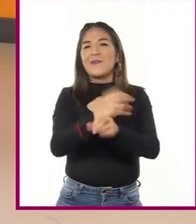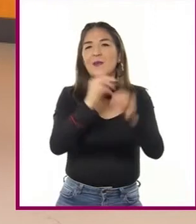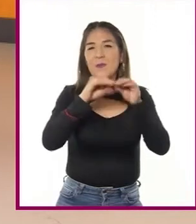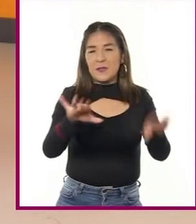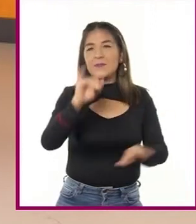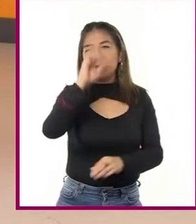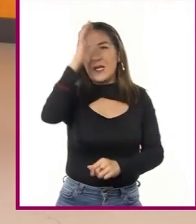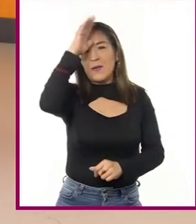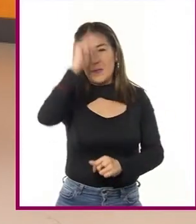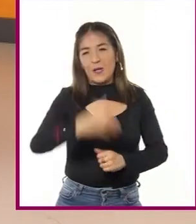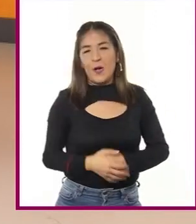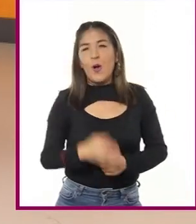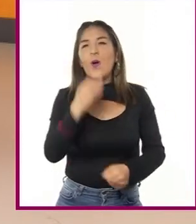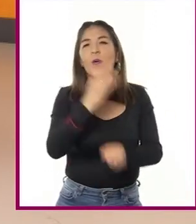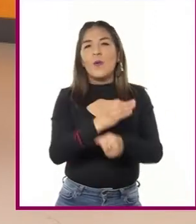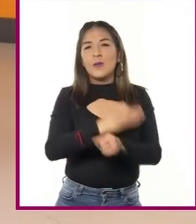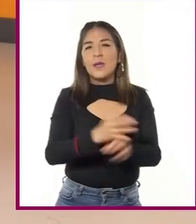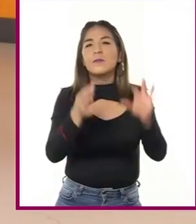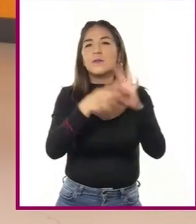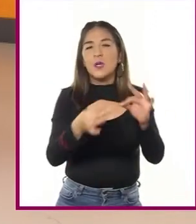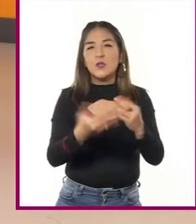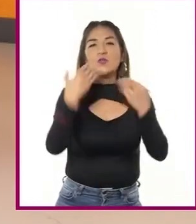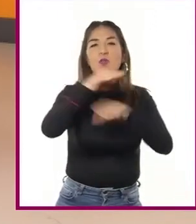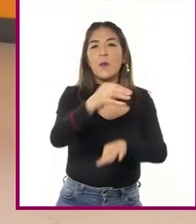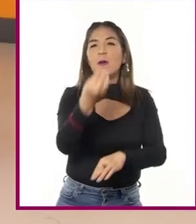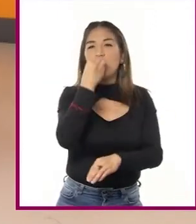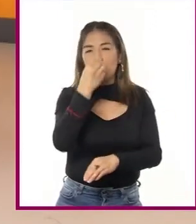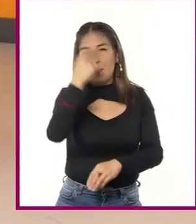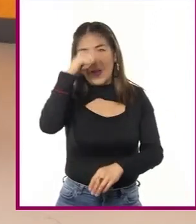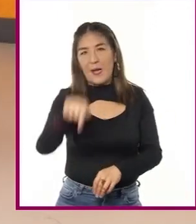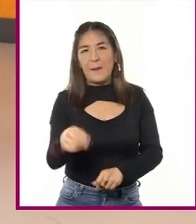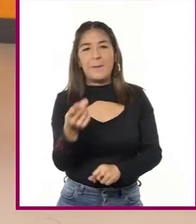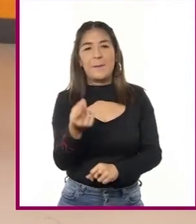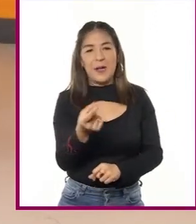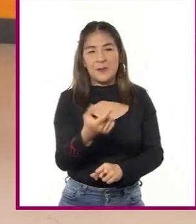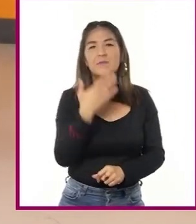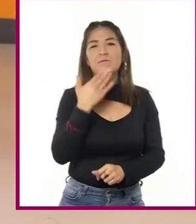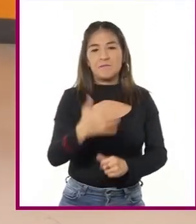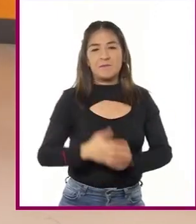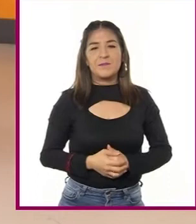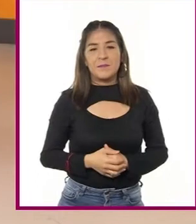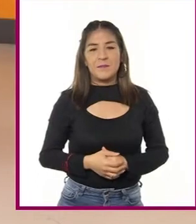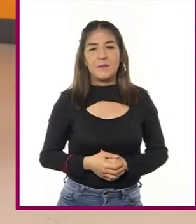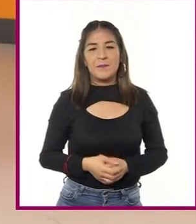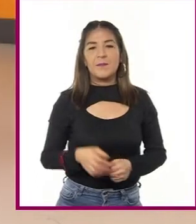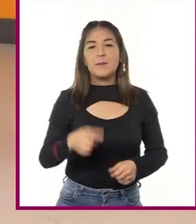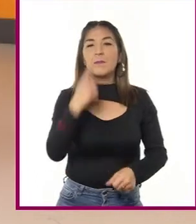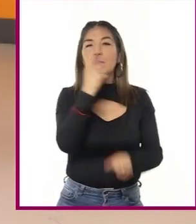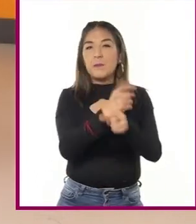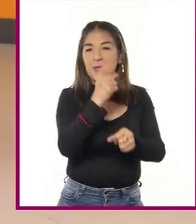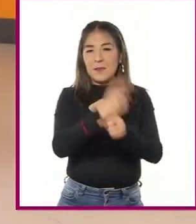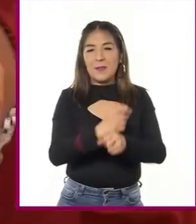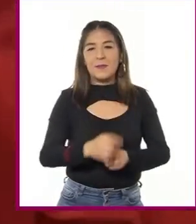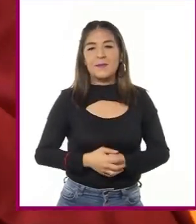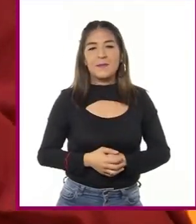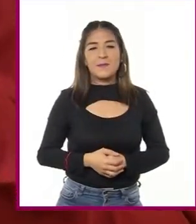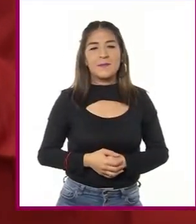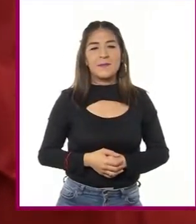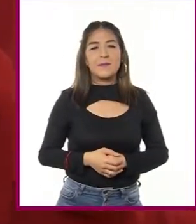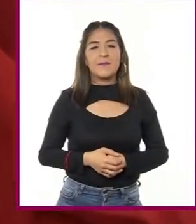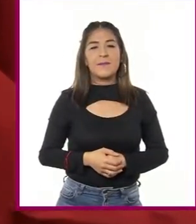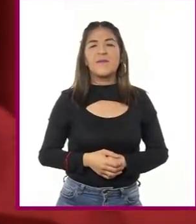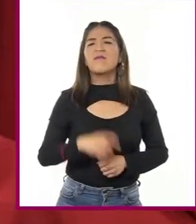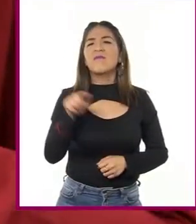acuerdo, hablemos sobre la alimentación de los perros. Bien. Pieza 1. ¿De qué